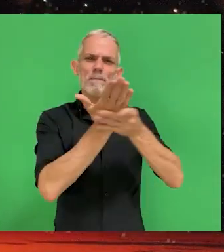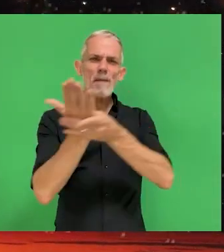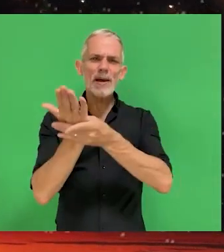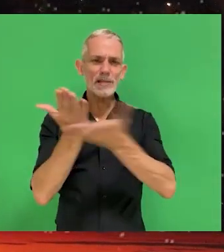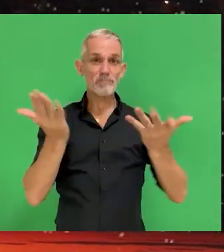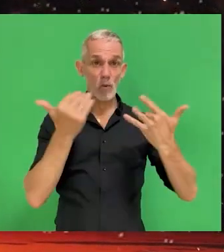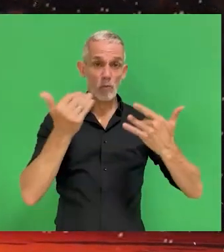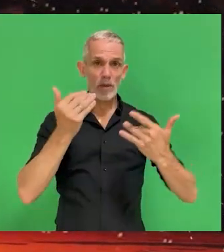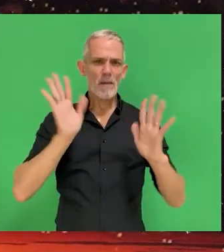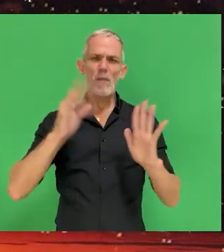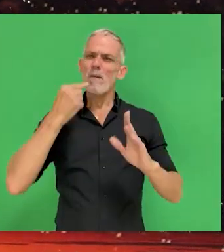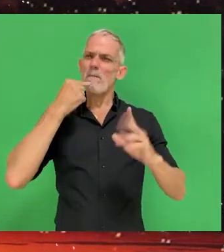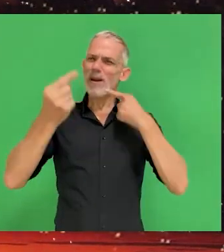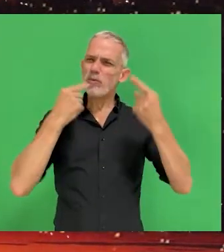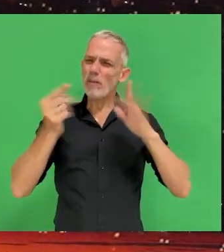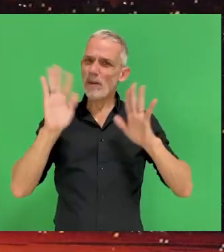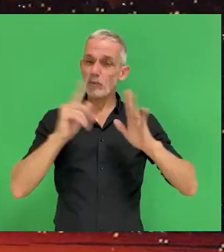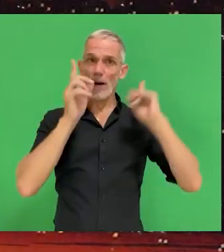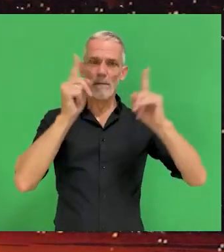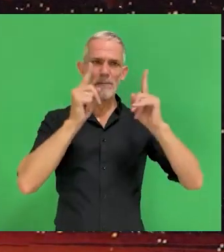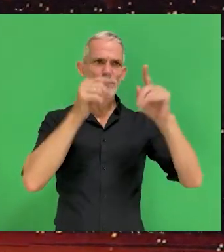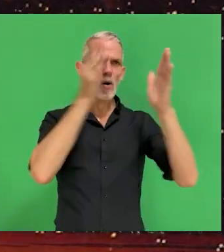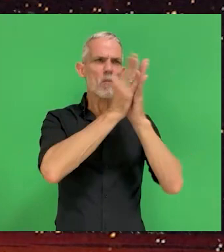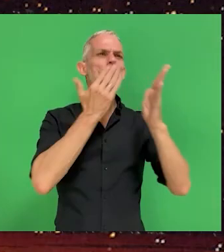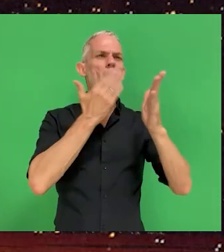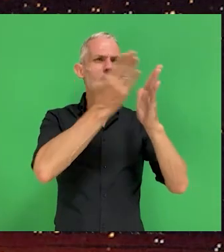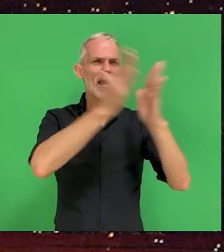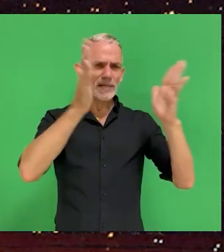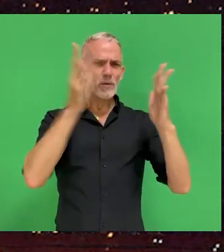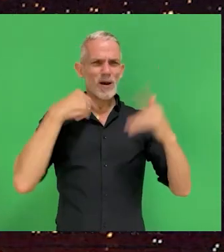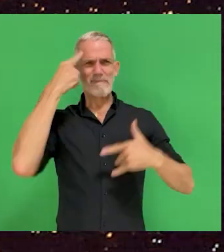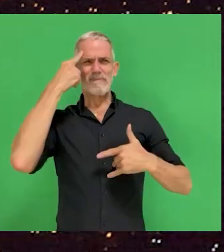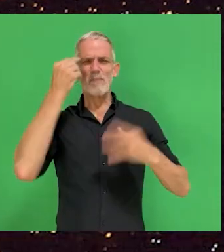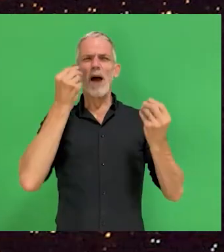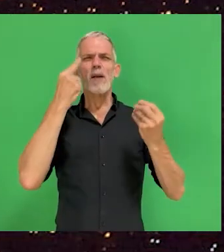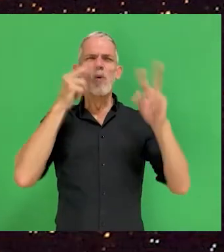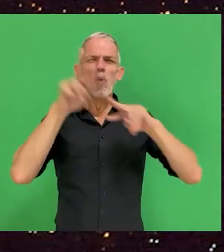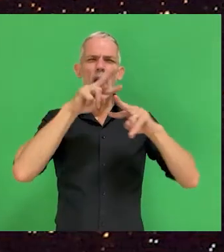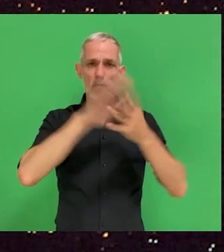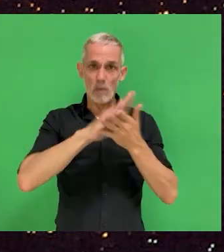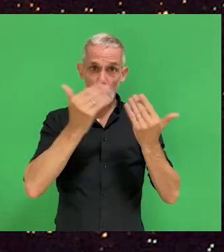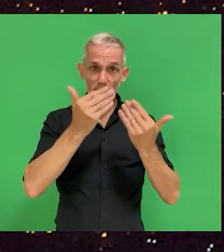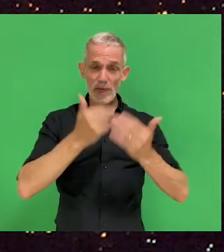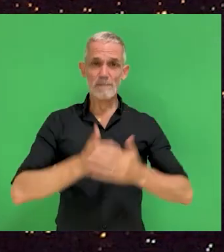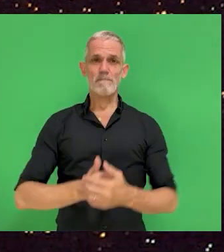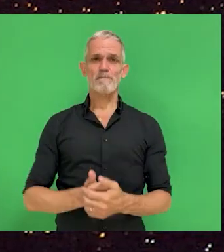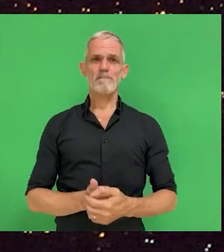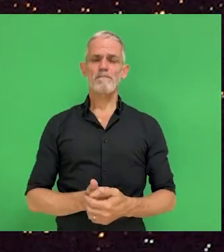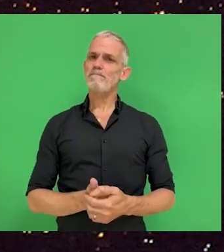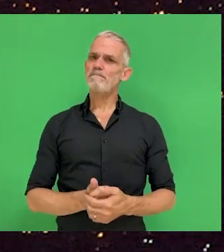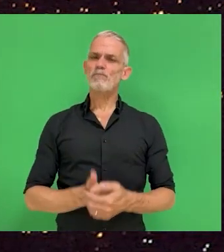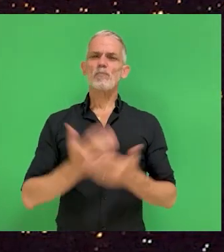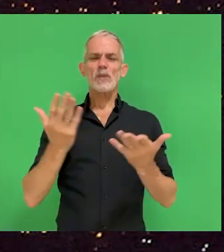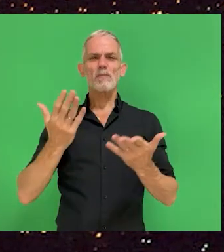¿Se le pueden hacer distintas preguntas a un mismo fondo documental? Otra vez la ciudad, iluminada y de noche, desde lo alto.